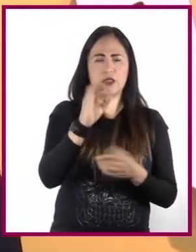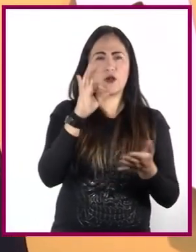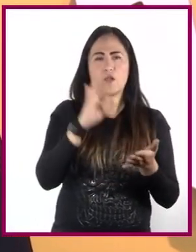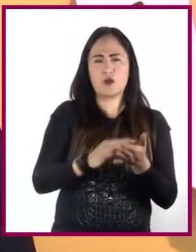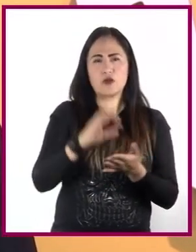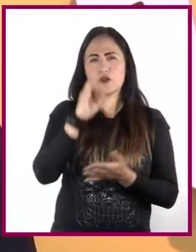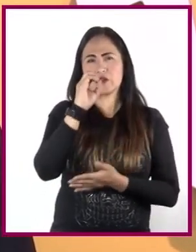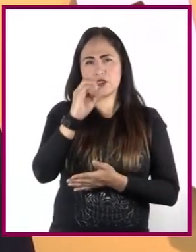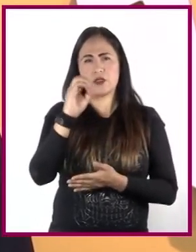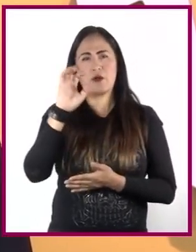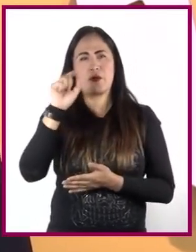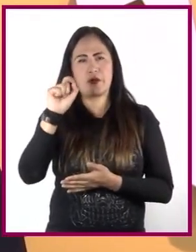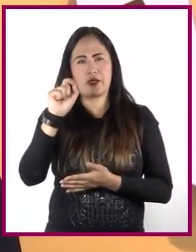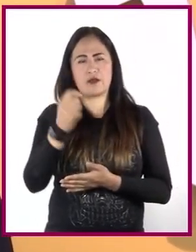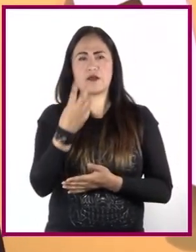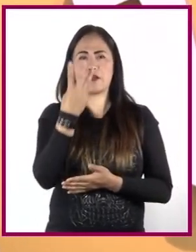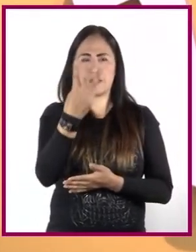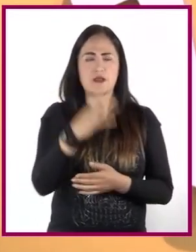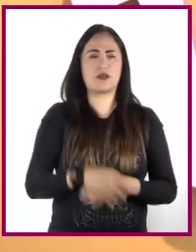0.023. Y